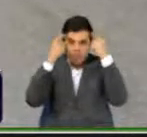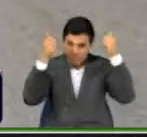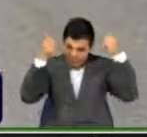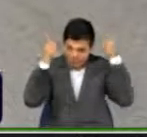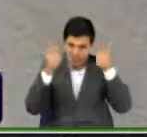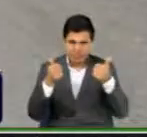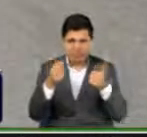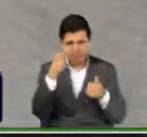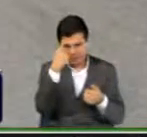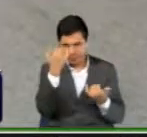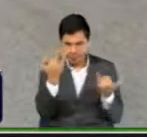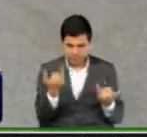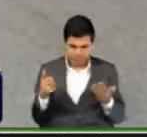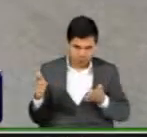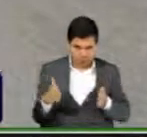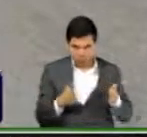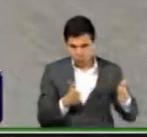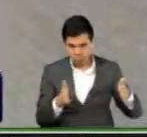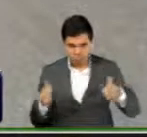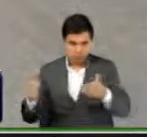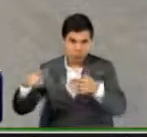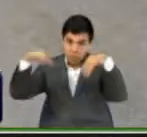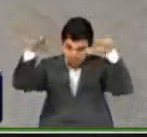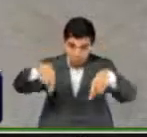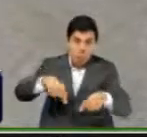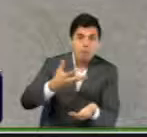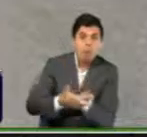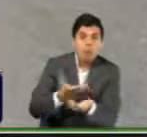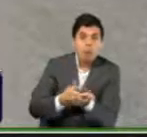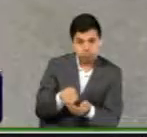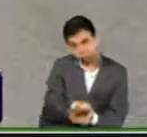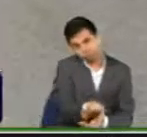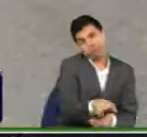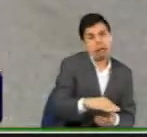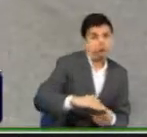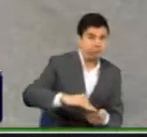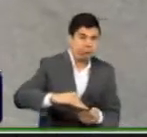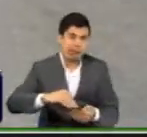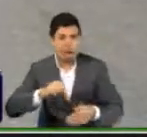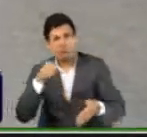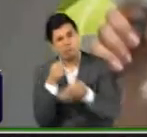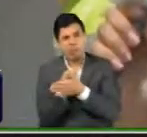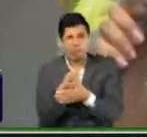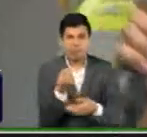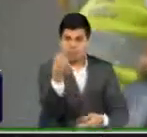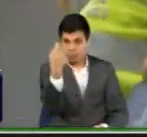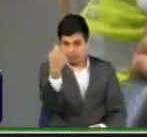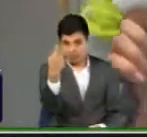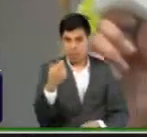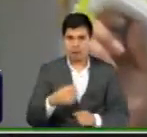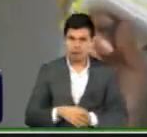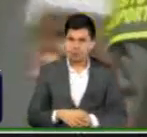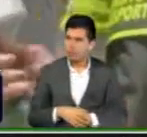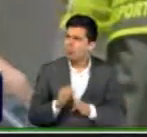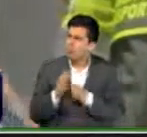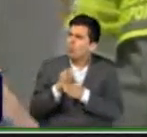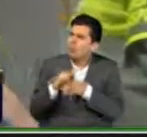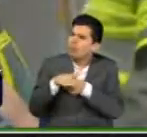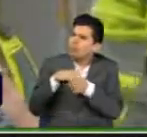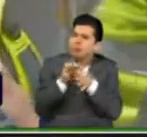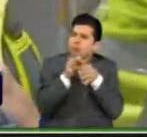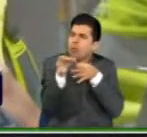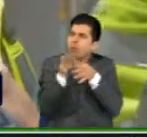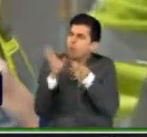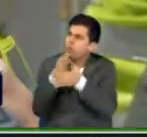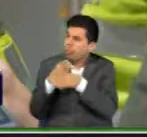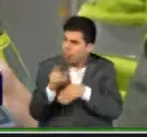el asfalto liso pues nos generan accidentes al momento de hacer estos frenados. ¿Anomalías o alguna situación especial en algún punto? No, todas las